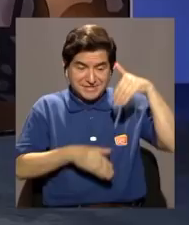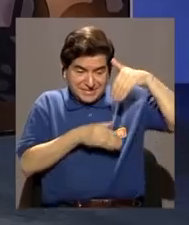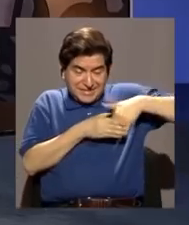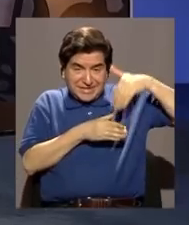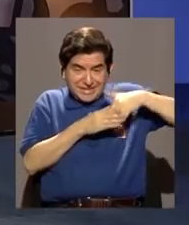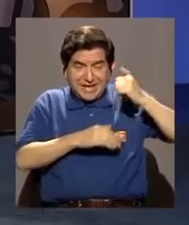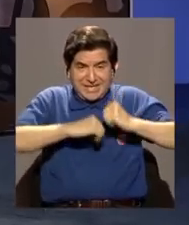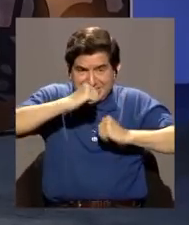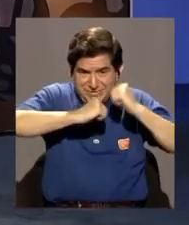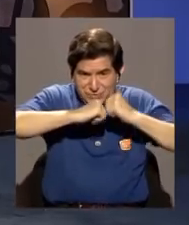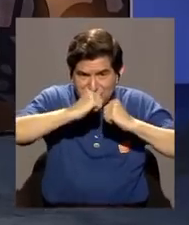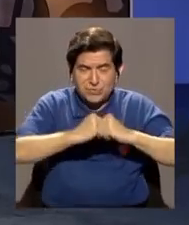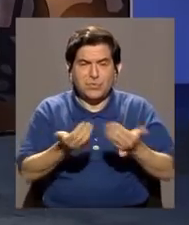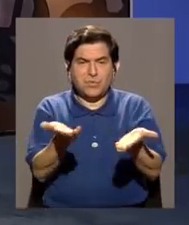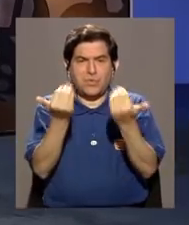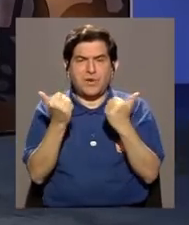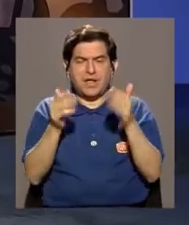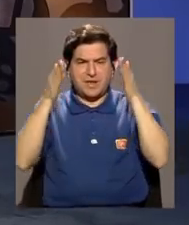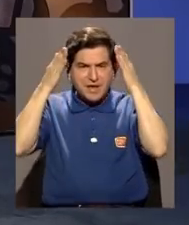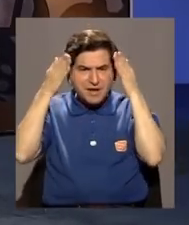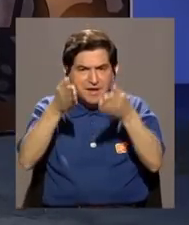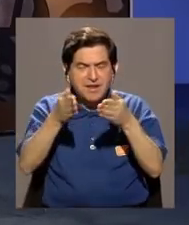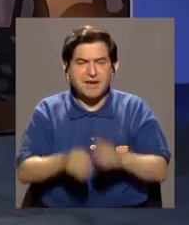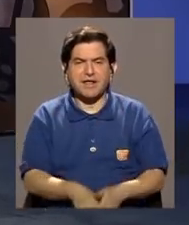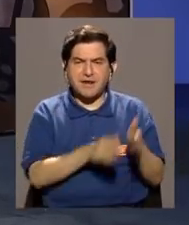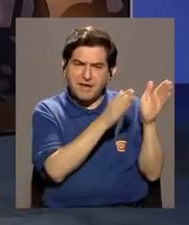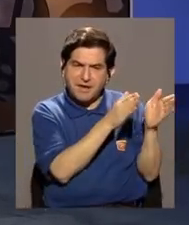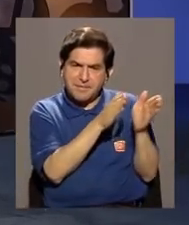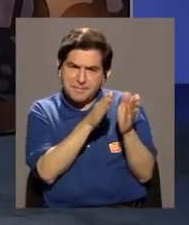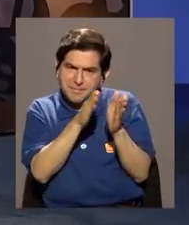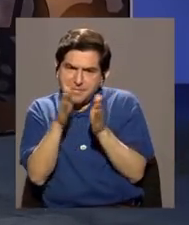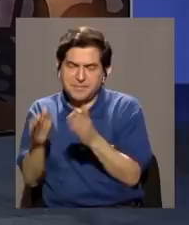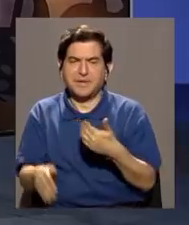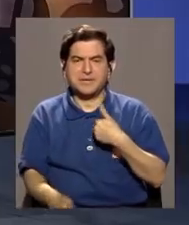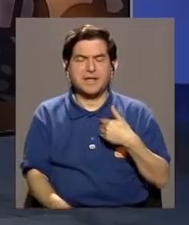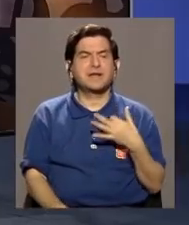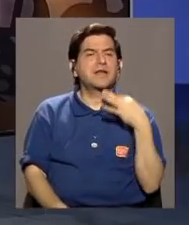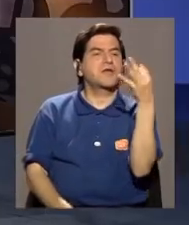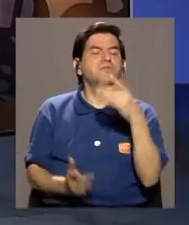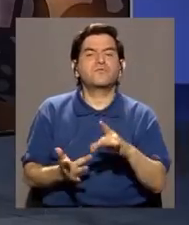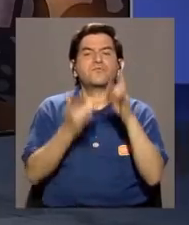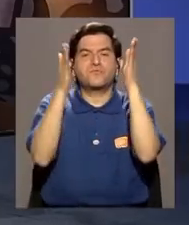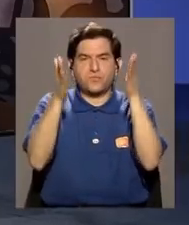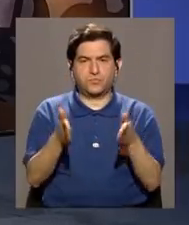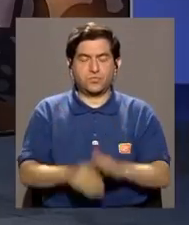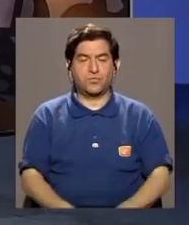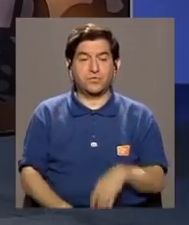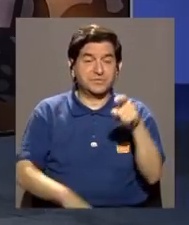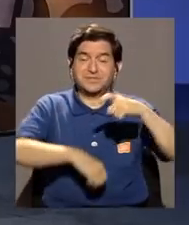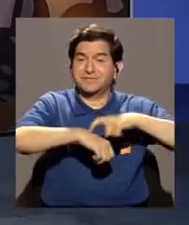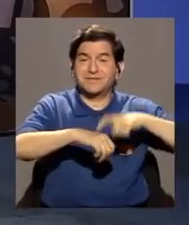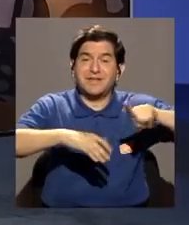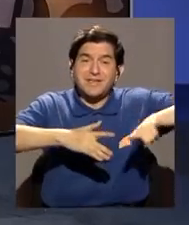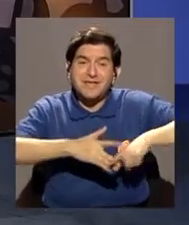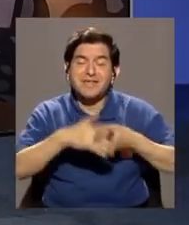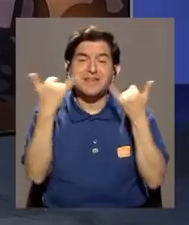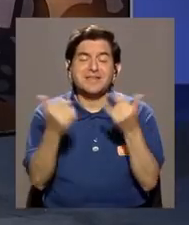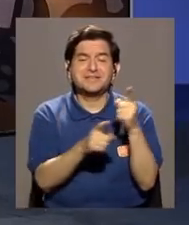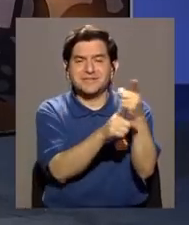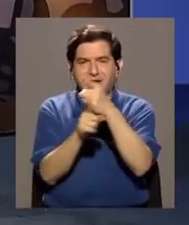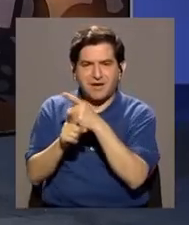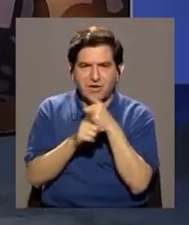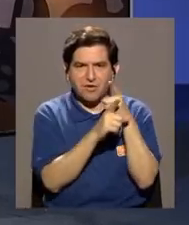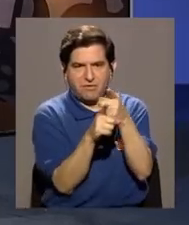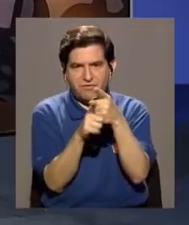estructural y queremos también poner nuestro foco en la formación de los futuros especialistas porque desde ahí es que tenemos que ir